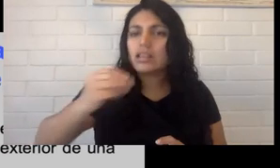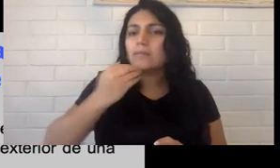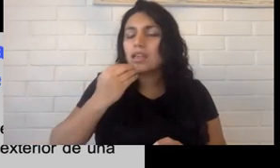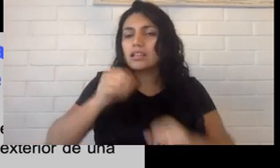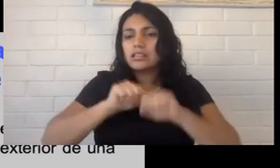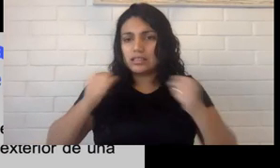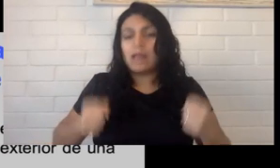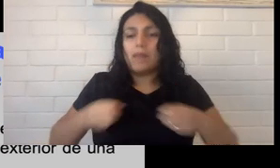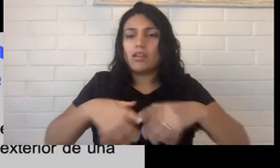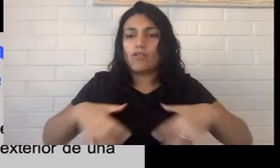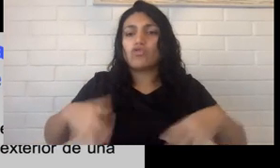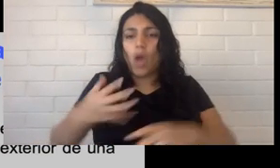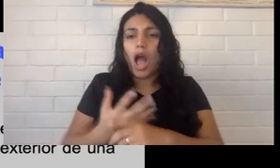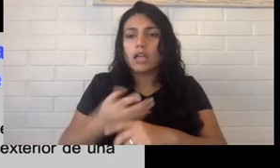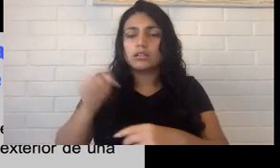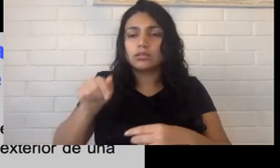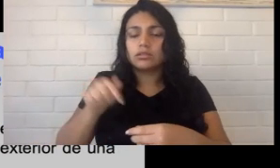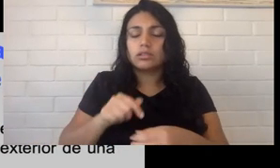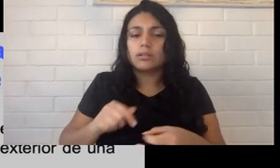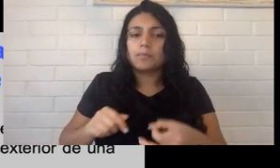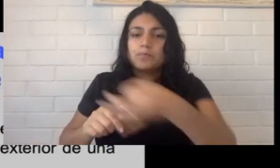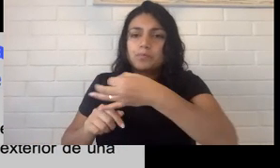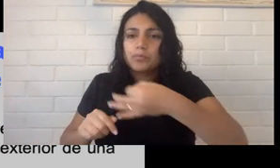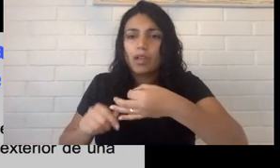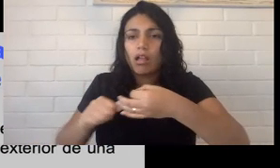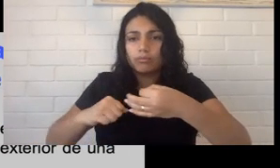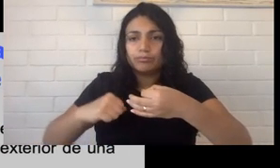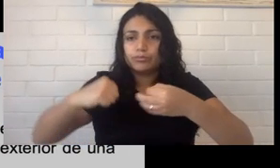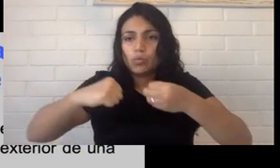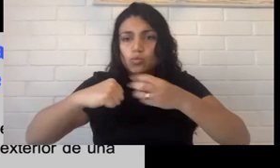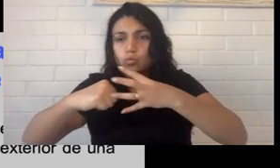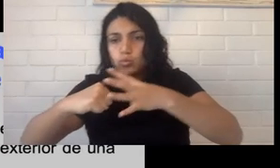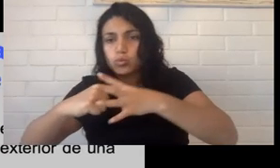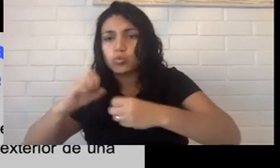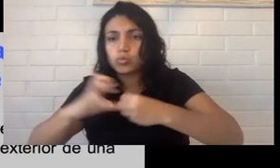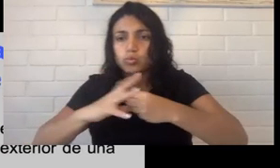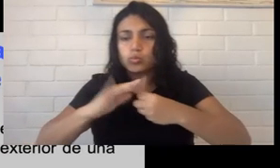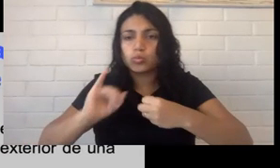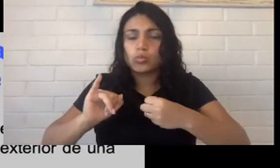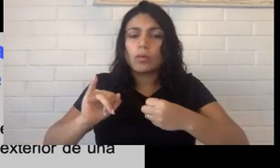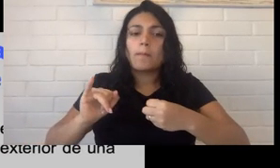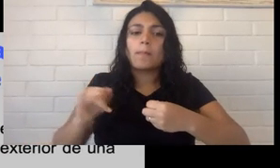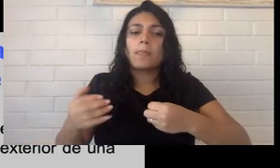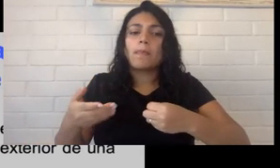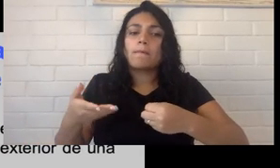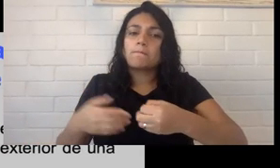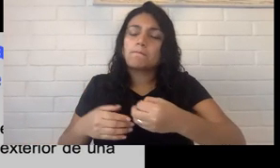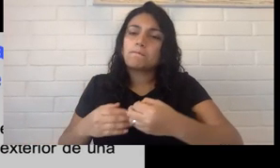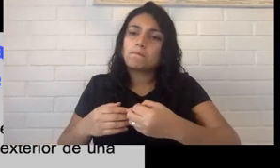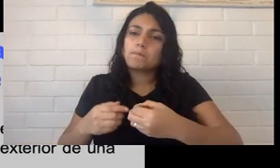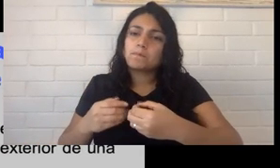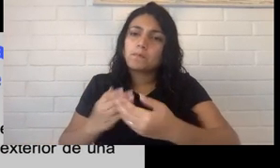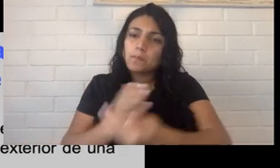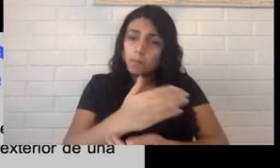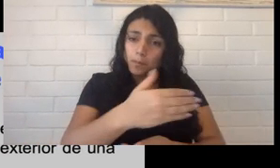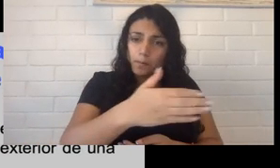sistema nervioso, como la transmisión neuronal, tenemos que son un